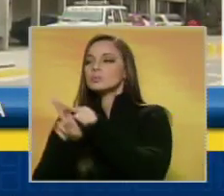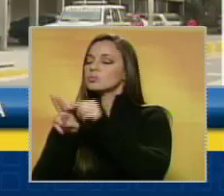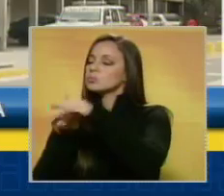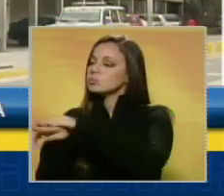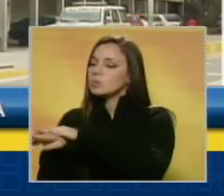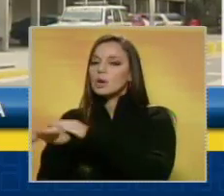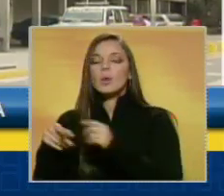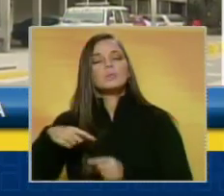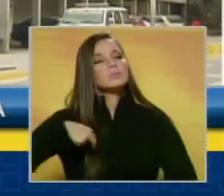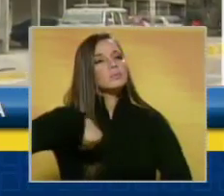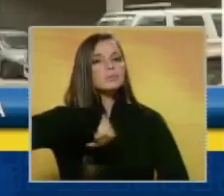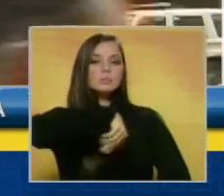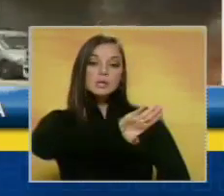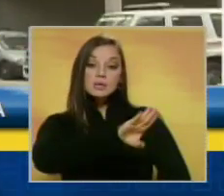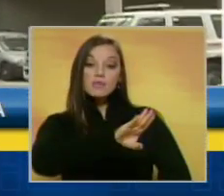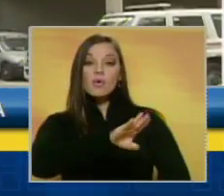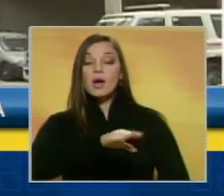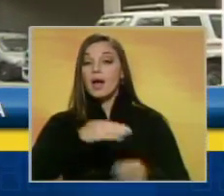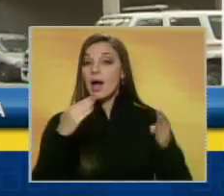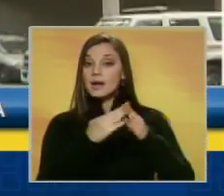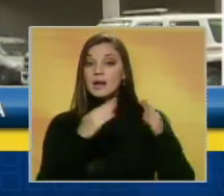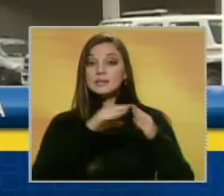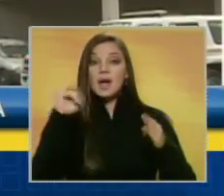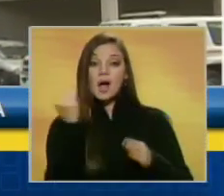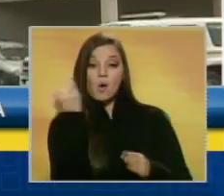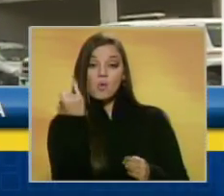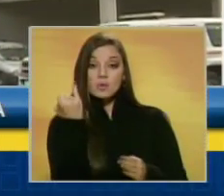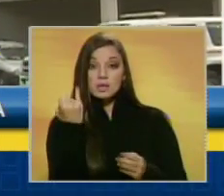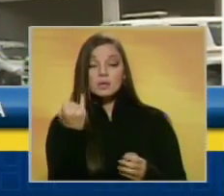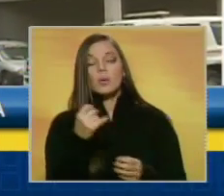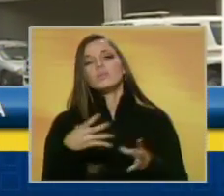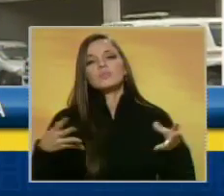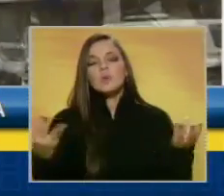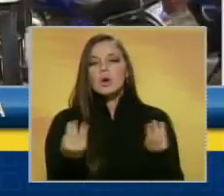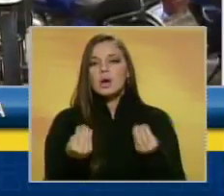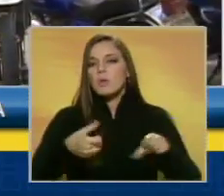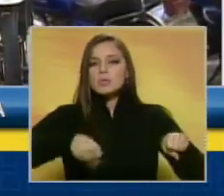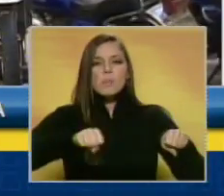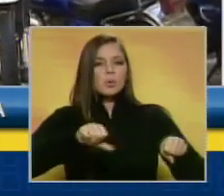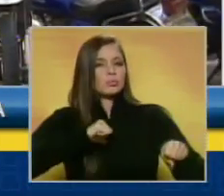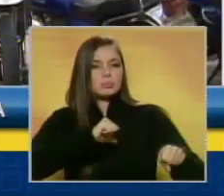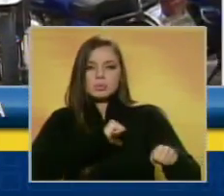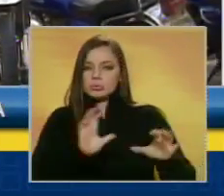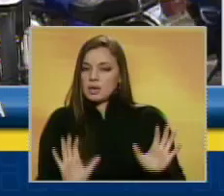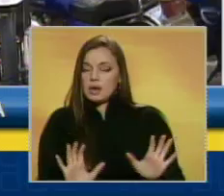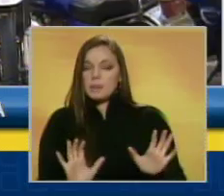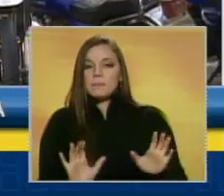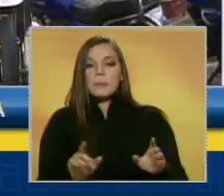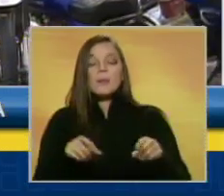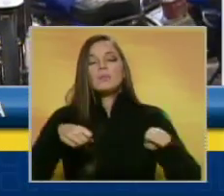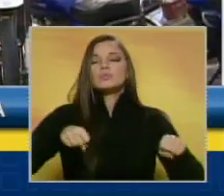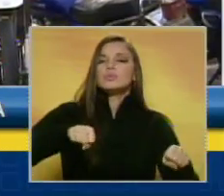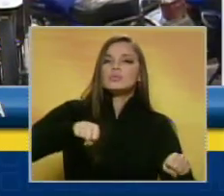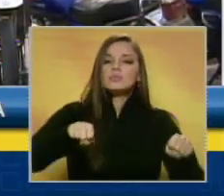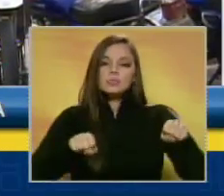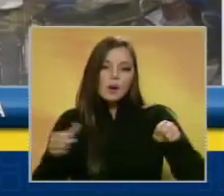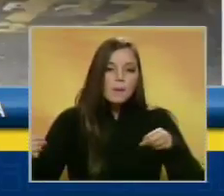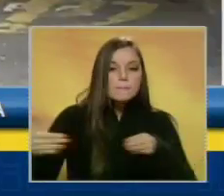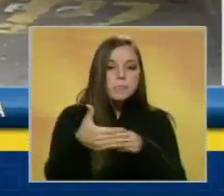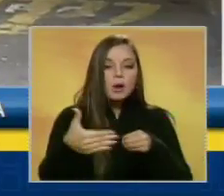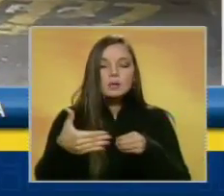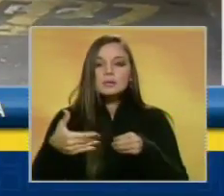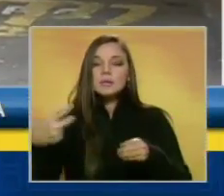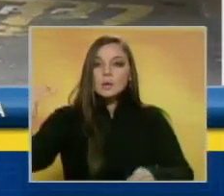y se dirigió a su residencia en El Junquito a bordo de una moto particular. En el trayecto lo emboscaron, le dispararon